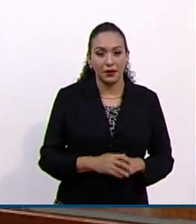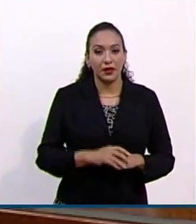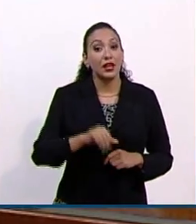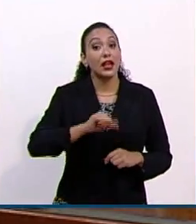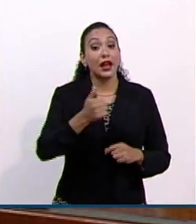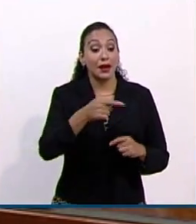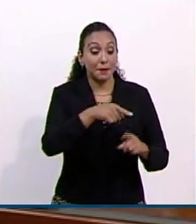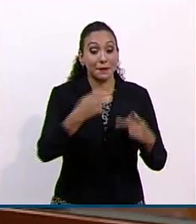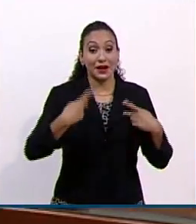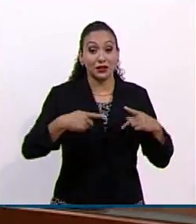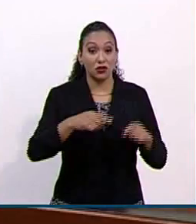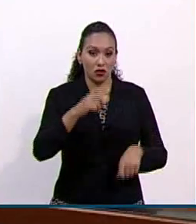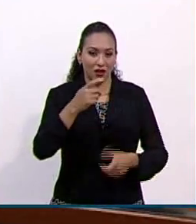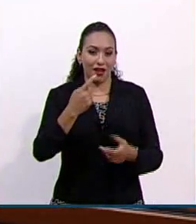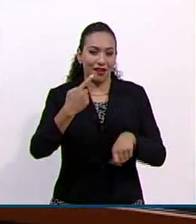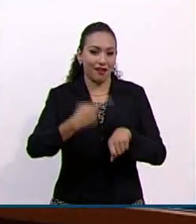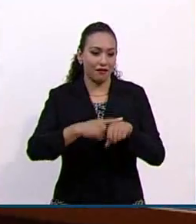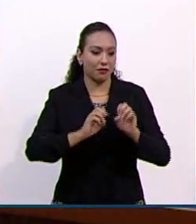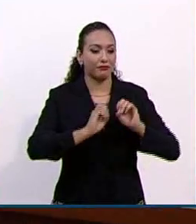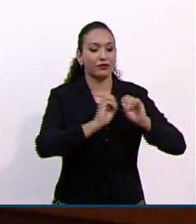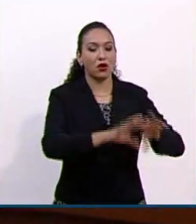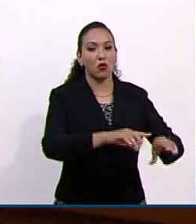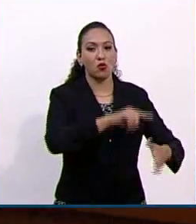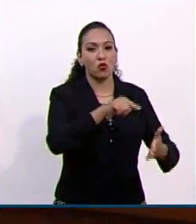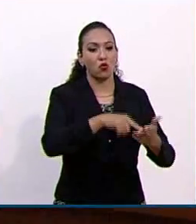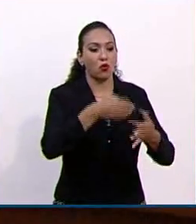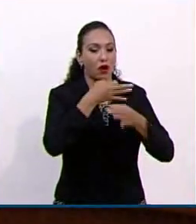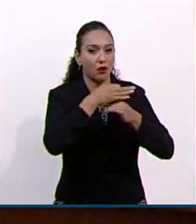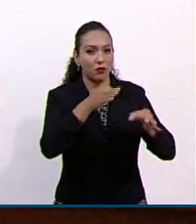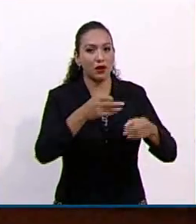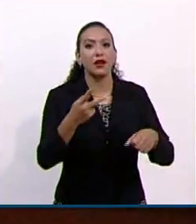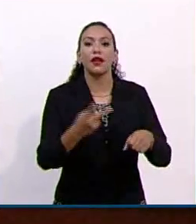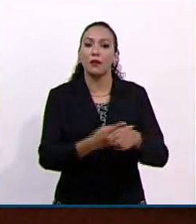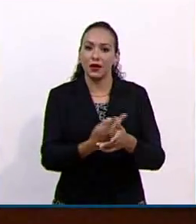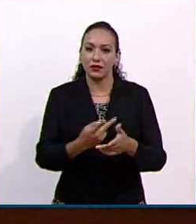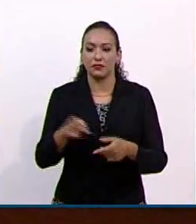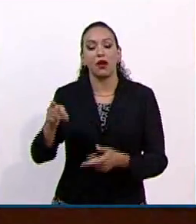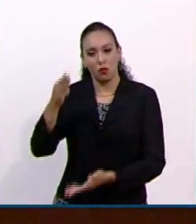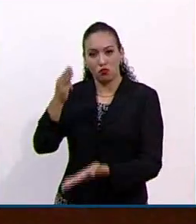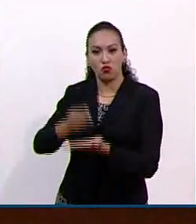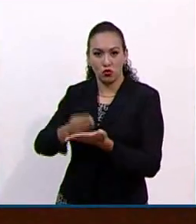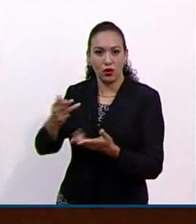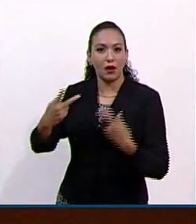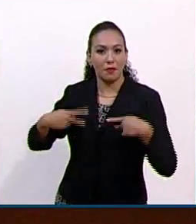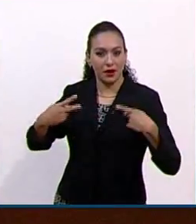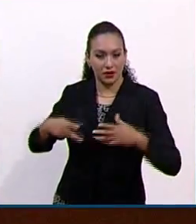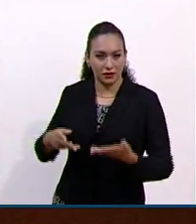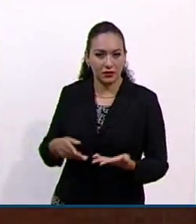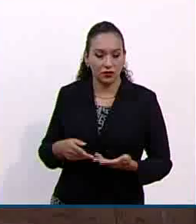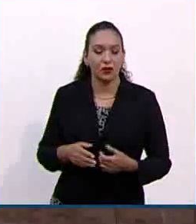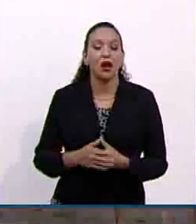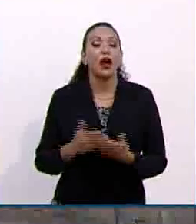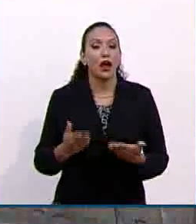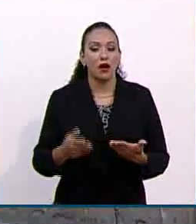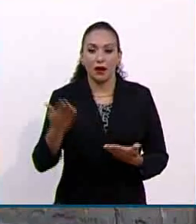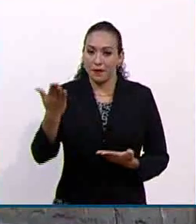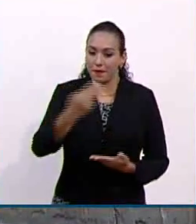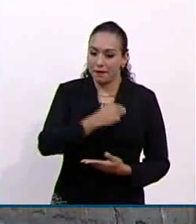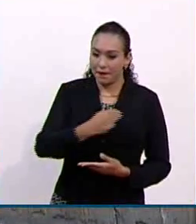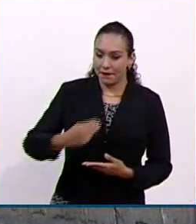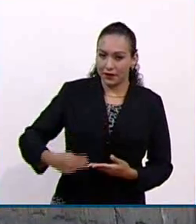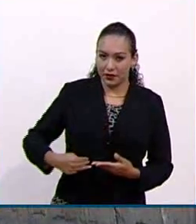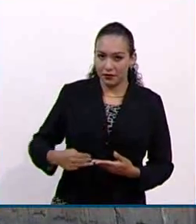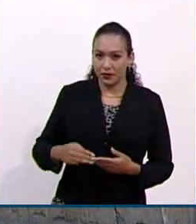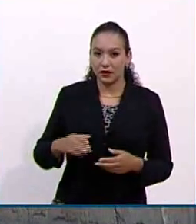el principio de igualdad y no discriminación. Las que imponían multas por proferir insultos a la autoridad municipal, no